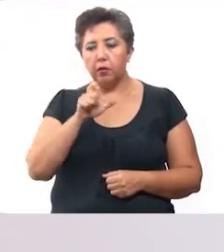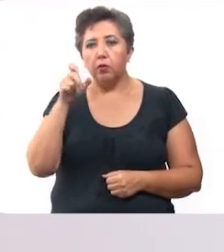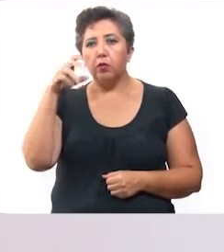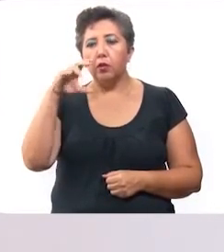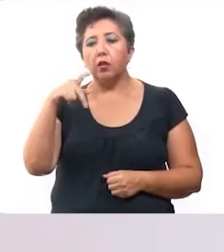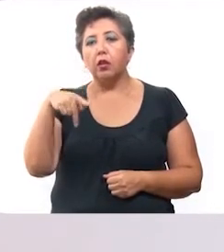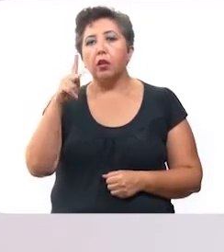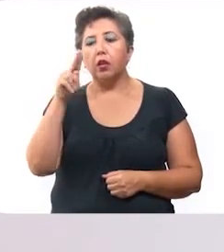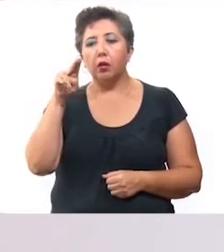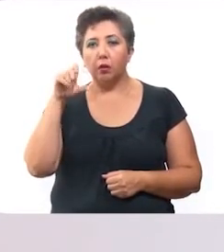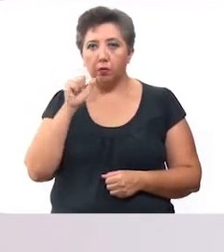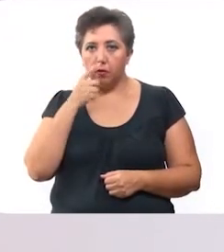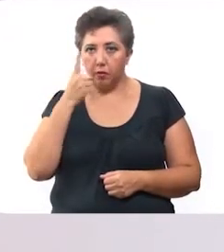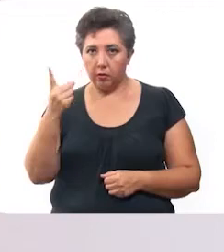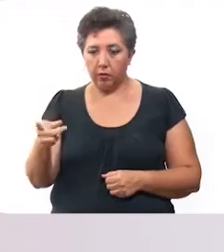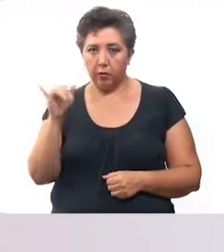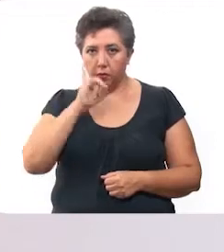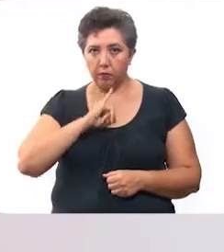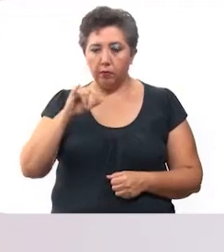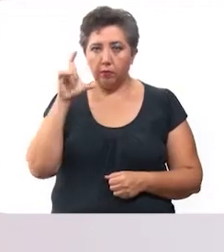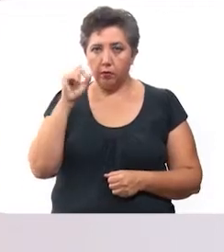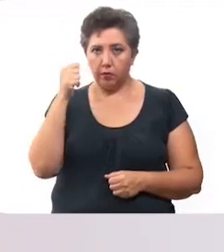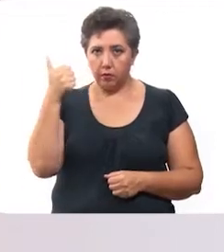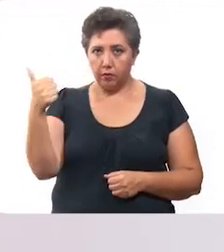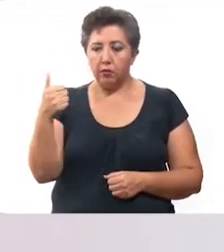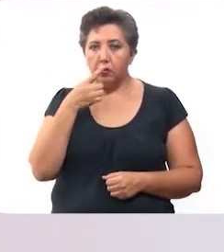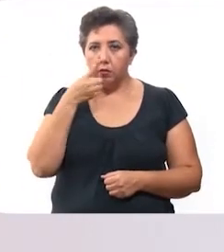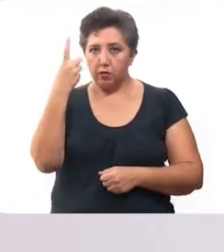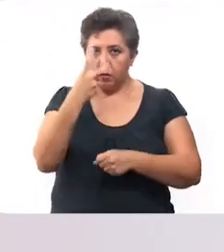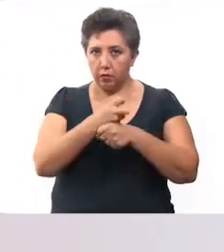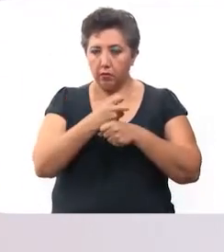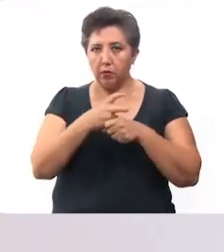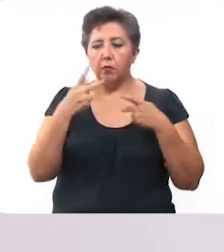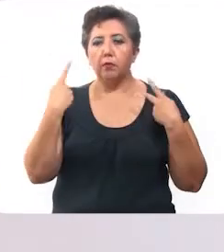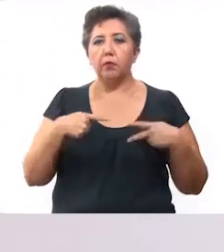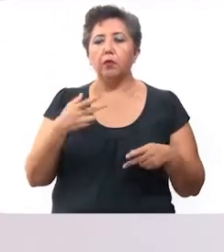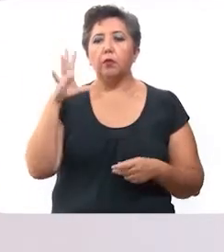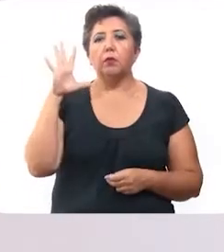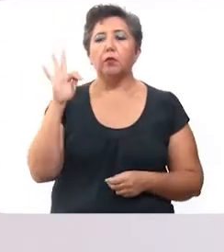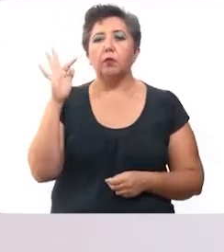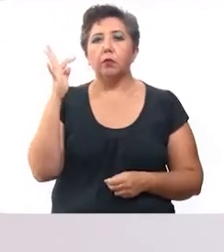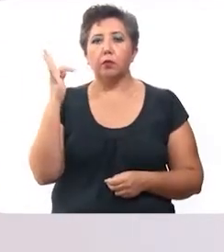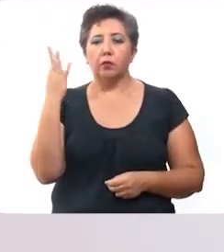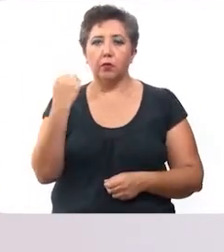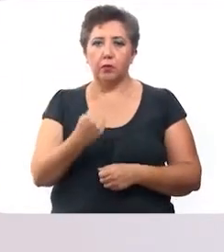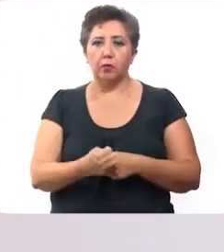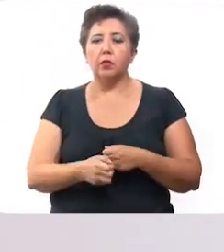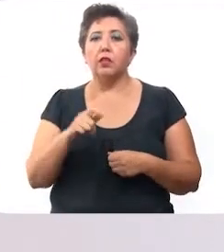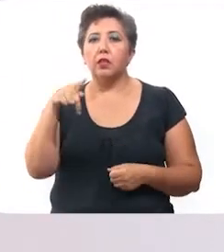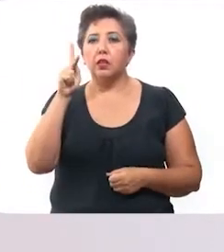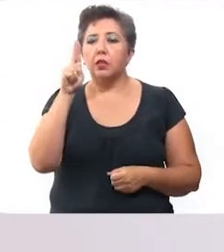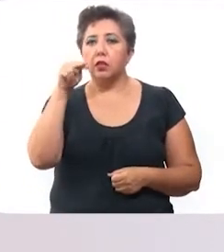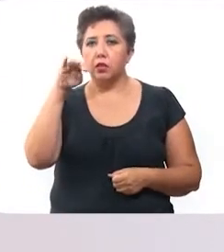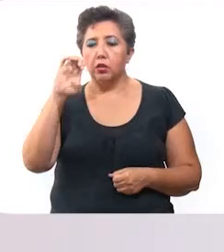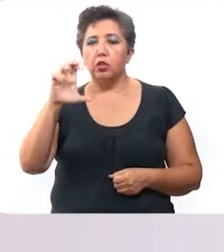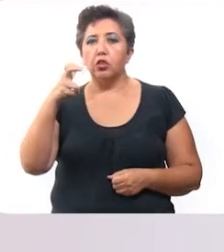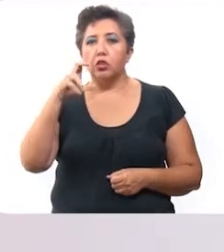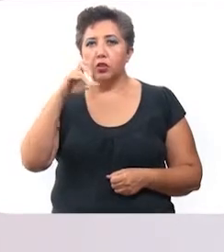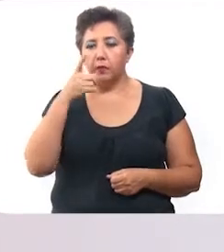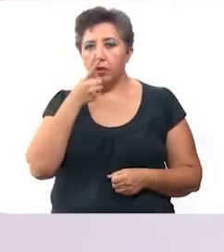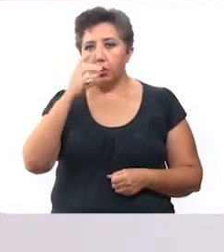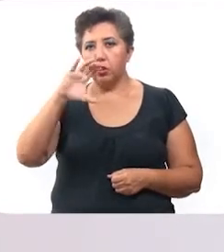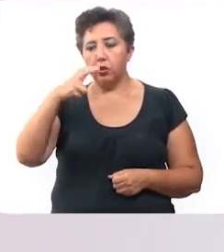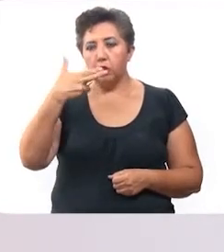Cagua. En lo que corresponde al jueves 26 de agosto se aplicarán segundas dosis a la población de 40 a 49 años de Quinchil,